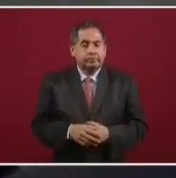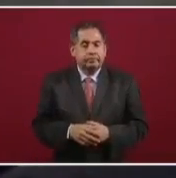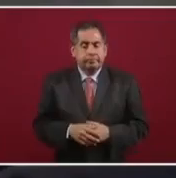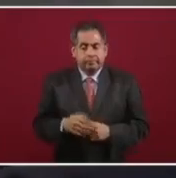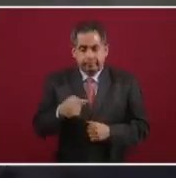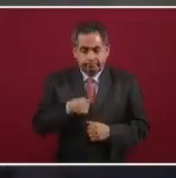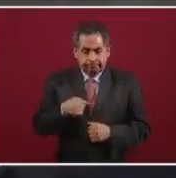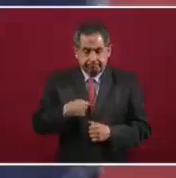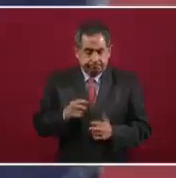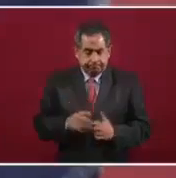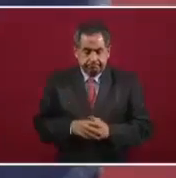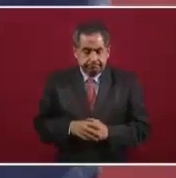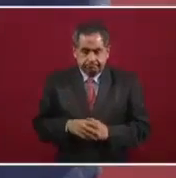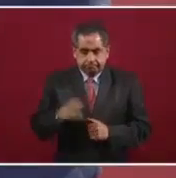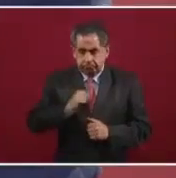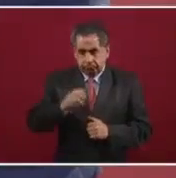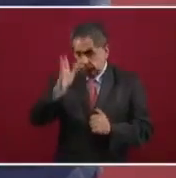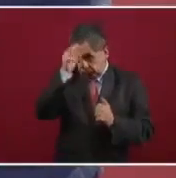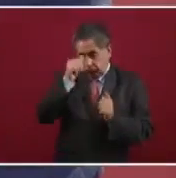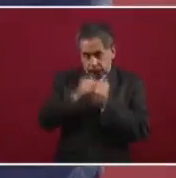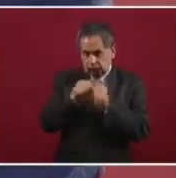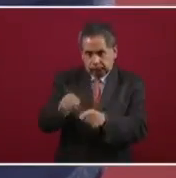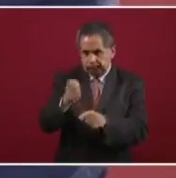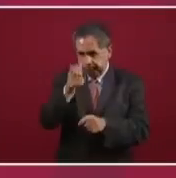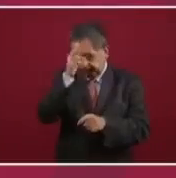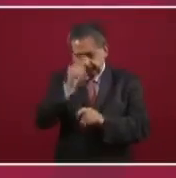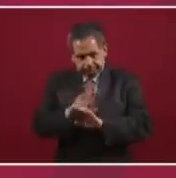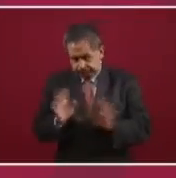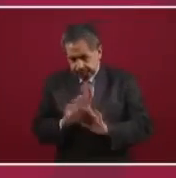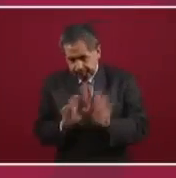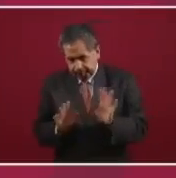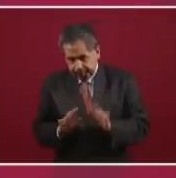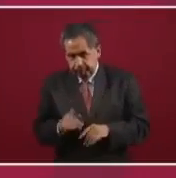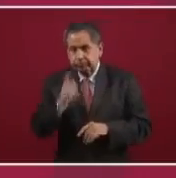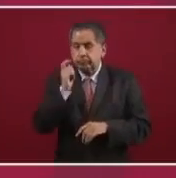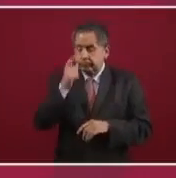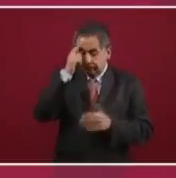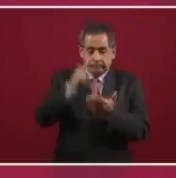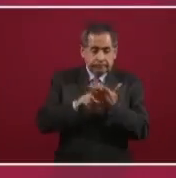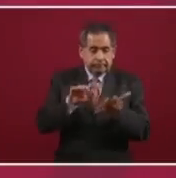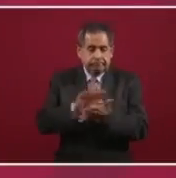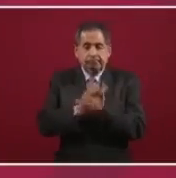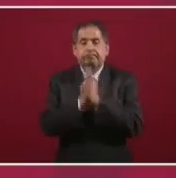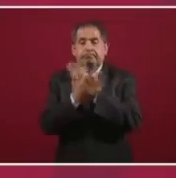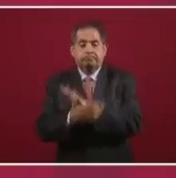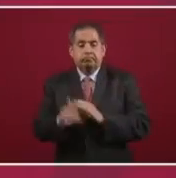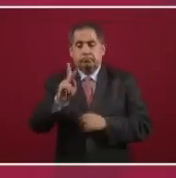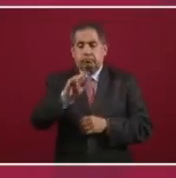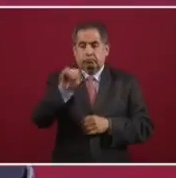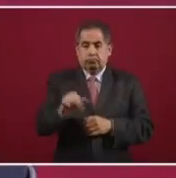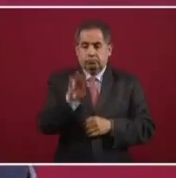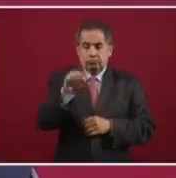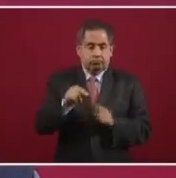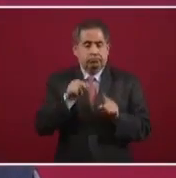Yo no estoy de acuerdo con eso. Yo pienso que la reforma al Poder Judicial tiene que